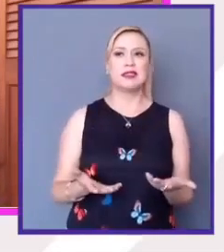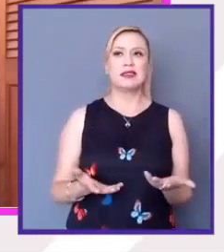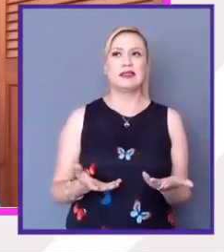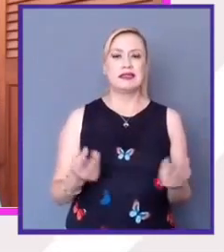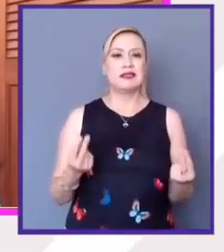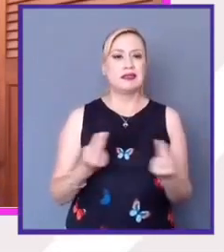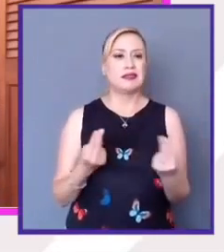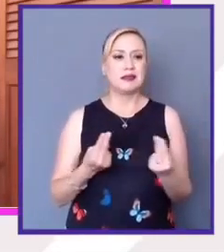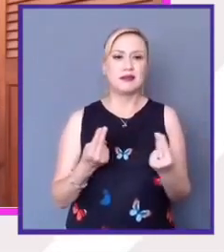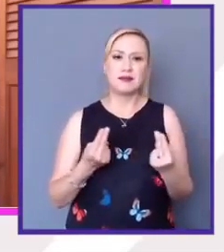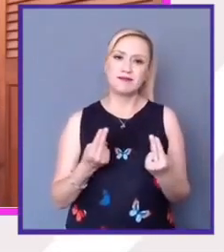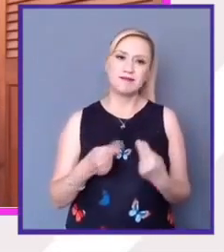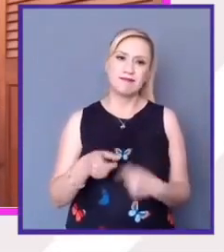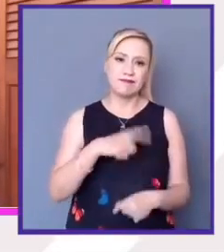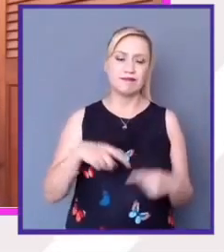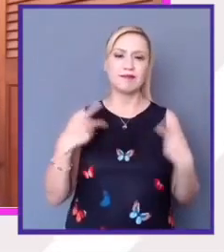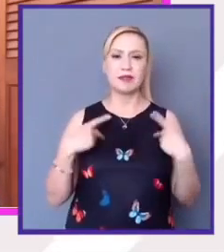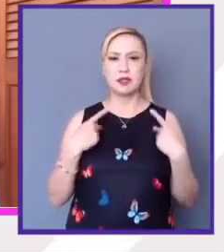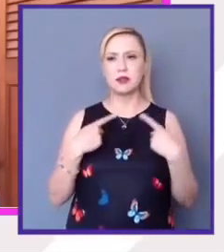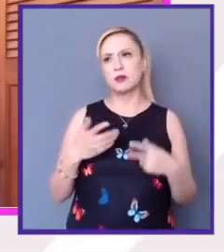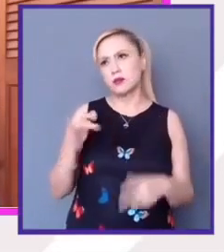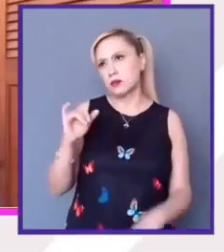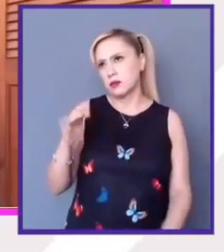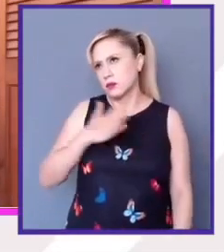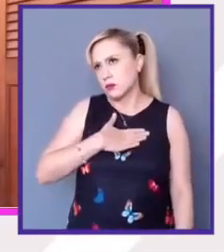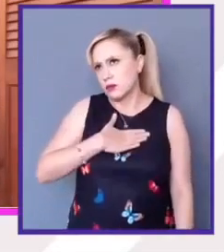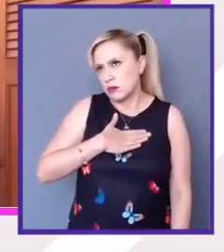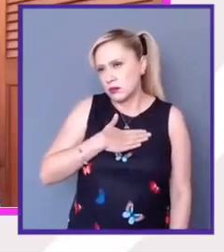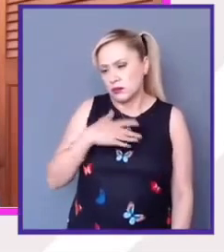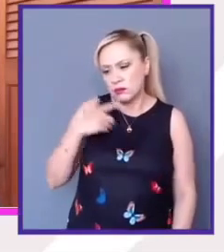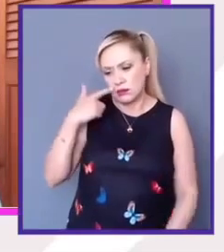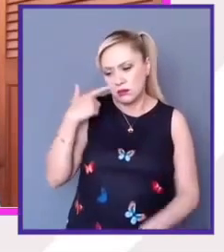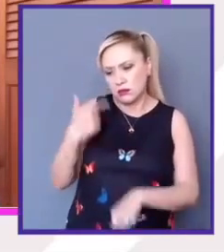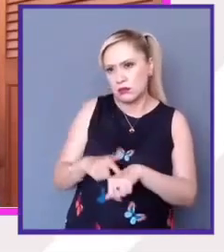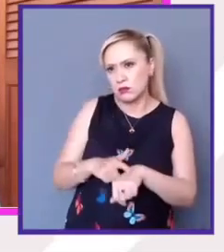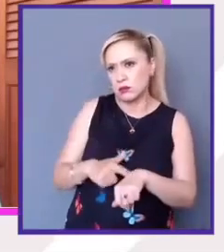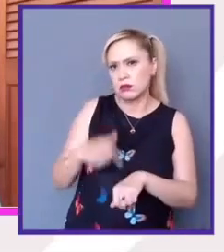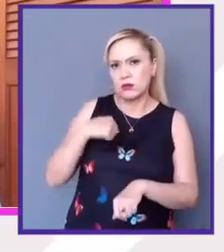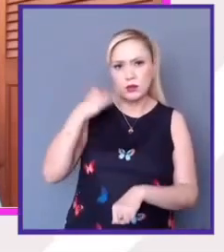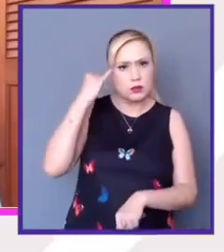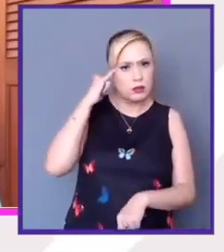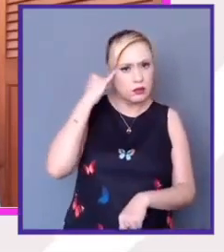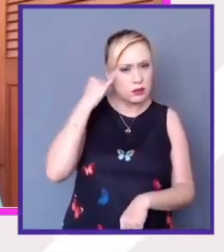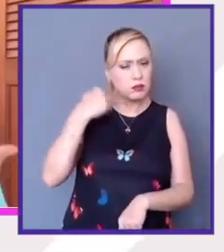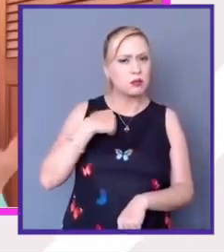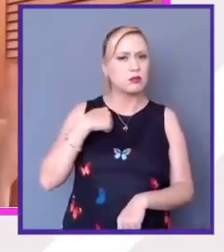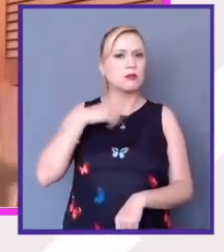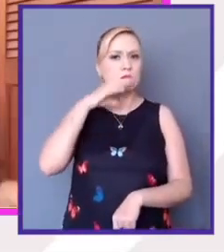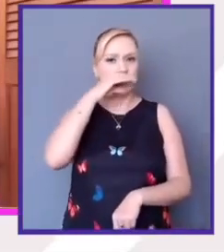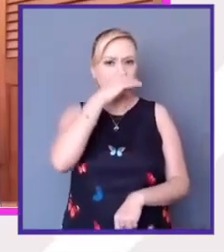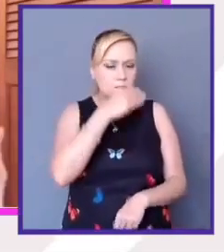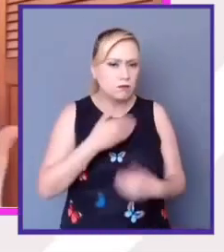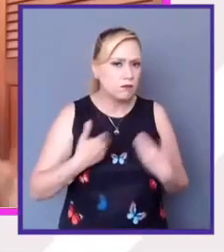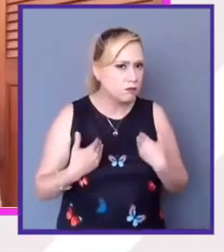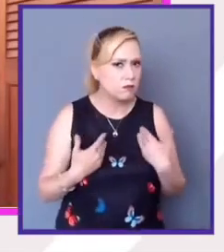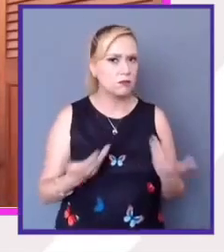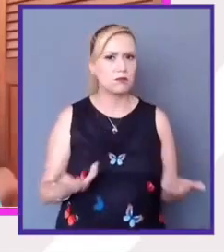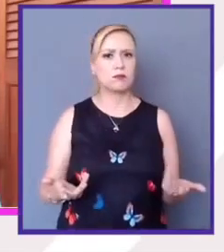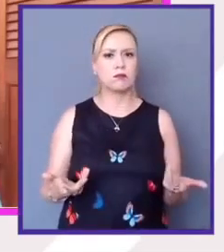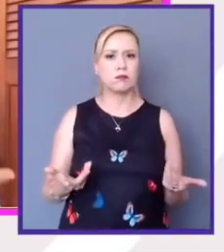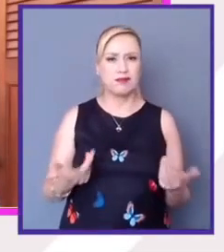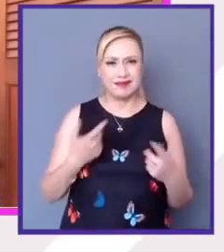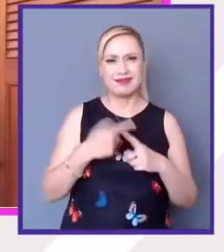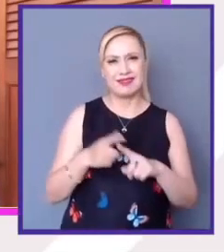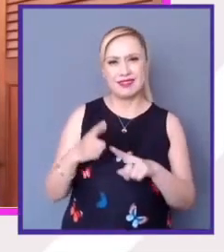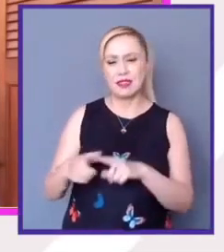personas puedan asumirse como personas racializadas, personas indígenas y personas afrodescendientes, y también pues tener los datos